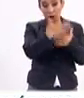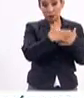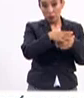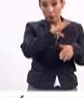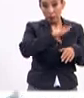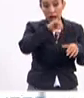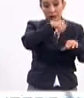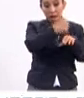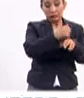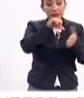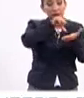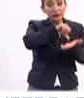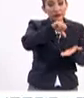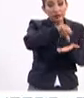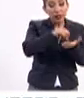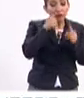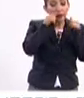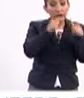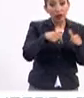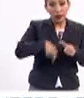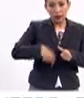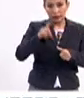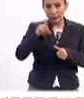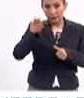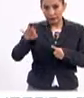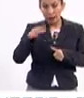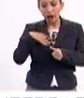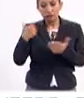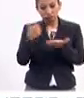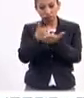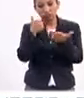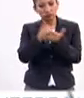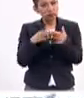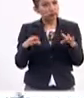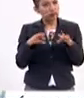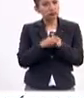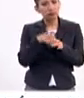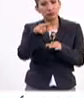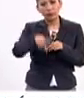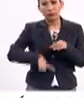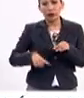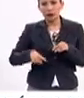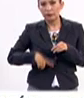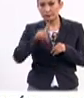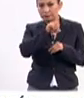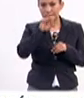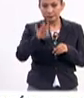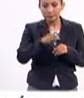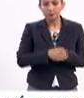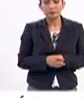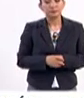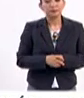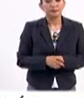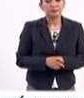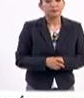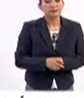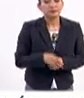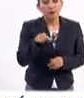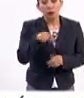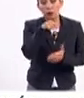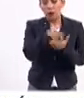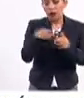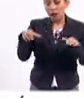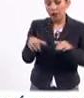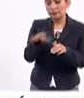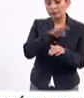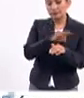más centros de atención, aún en el DF también. Estamos colaborando muy de cerca con el gobierno del Distrito Federal, con